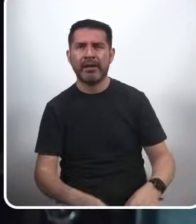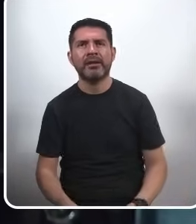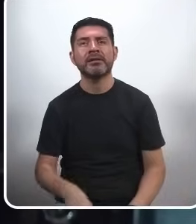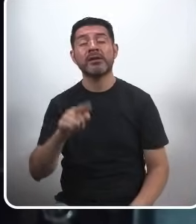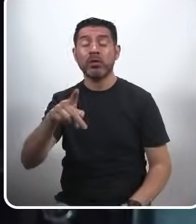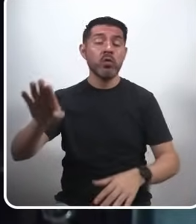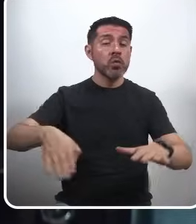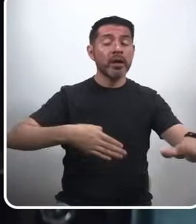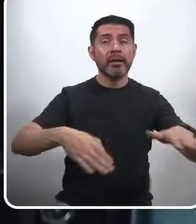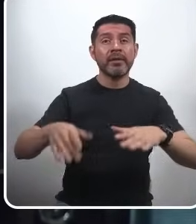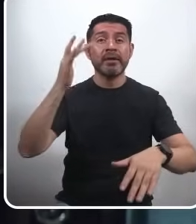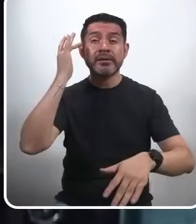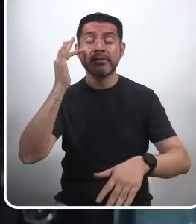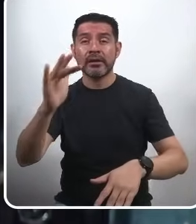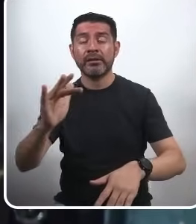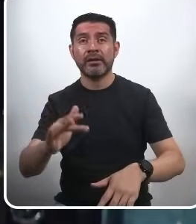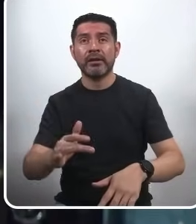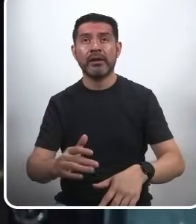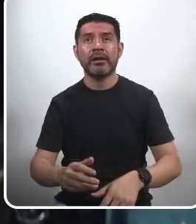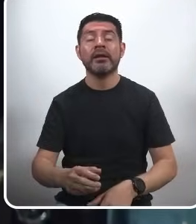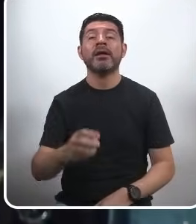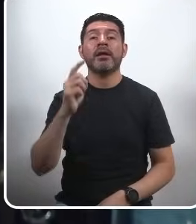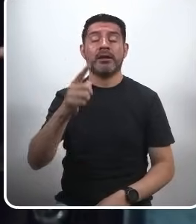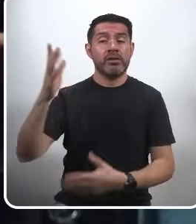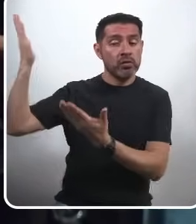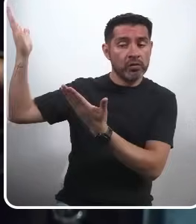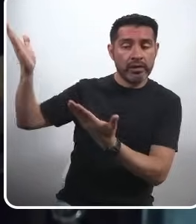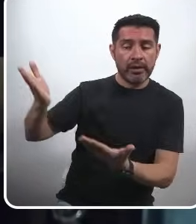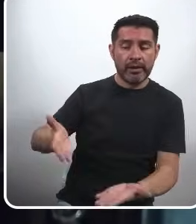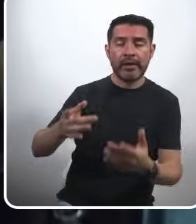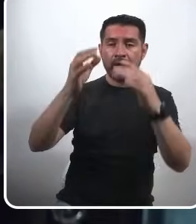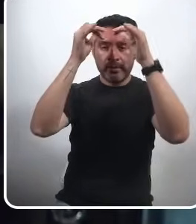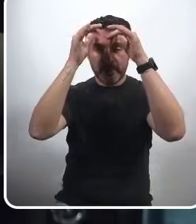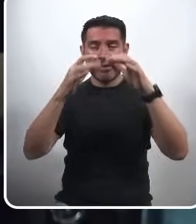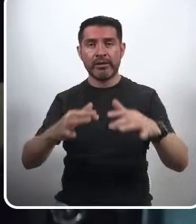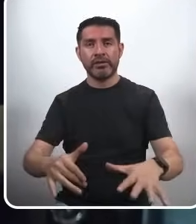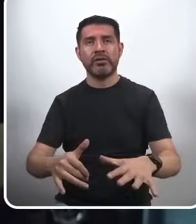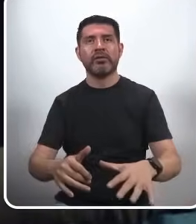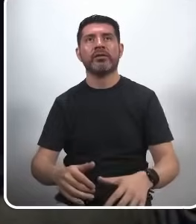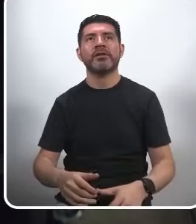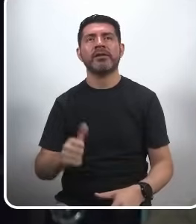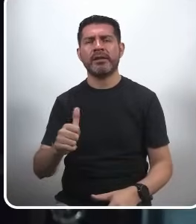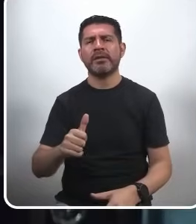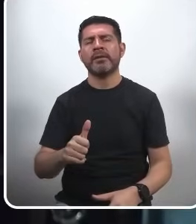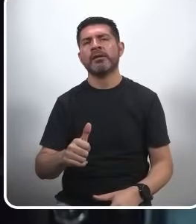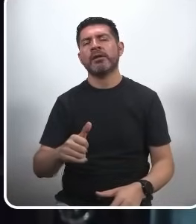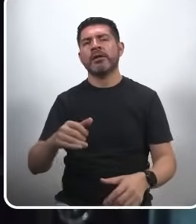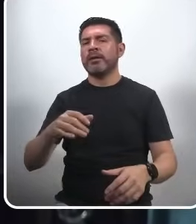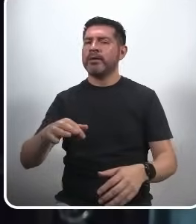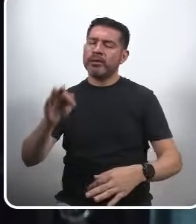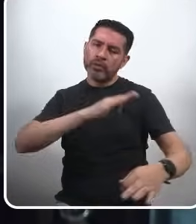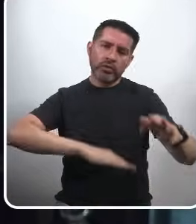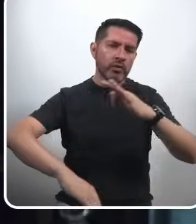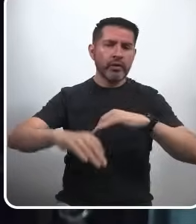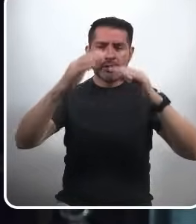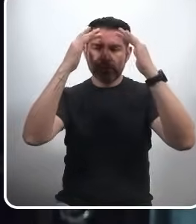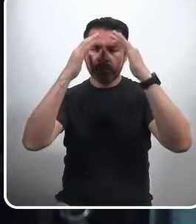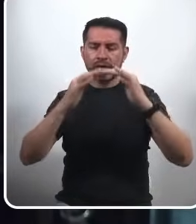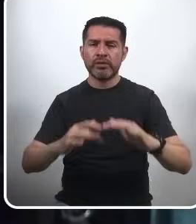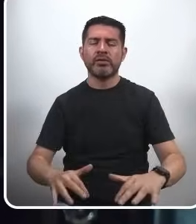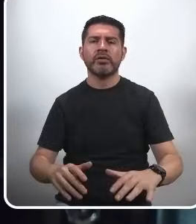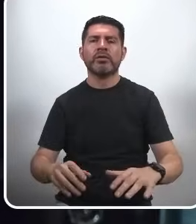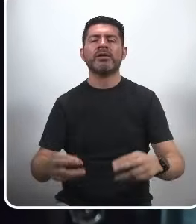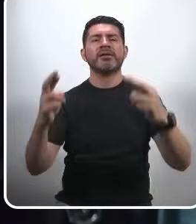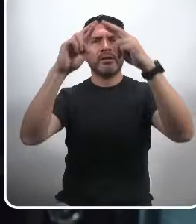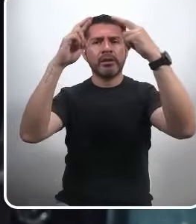santidad, eso no solo es para Dios, eso va a bendecir todas las relaciones que te rodean. Santidad y armonía